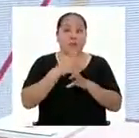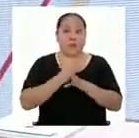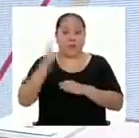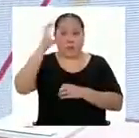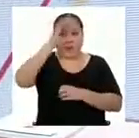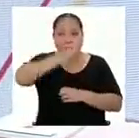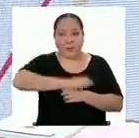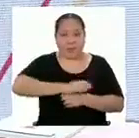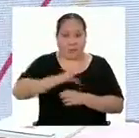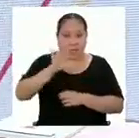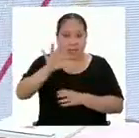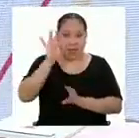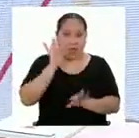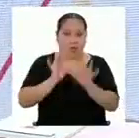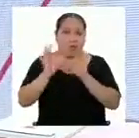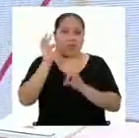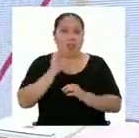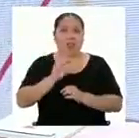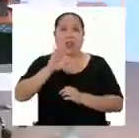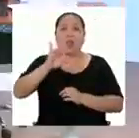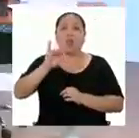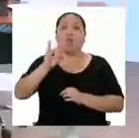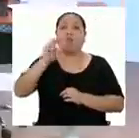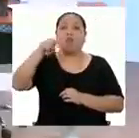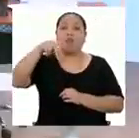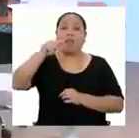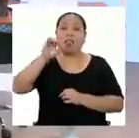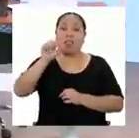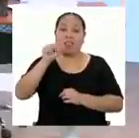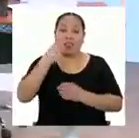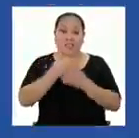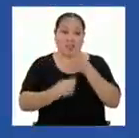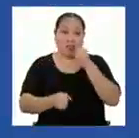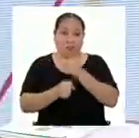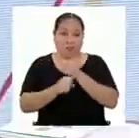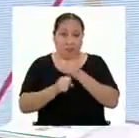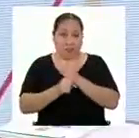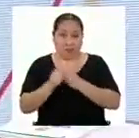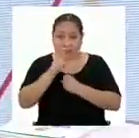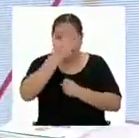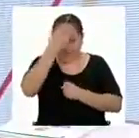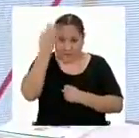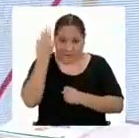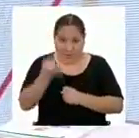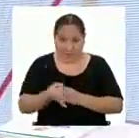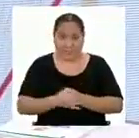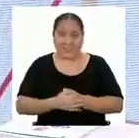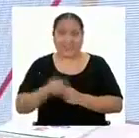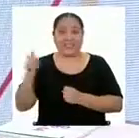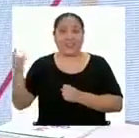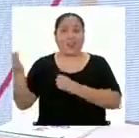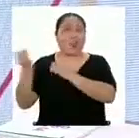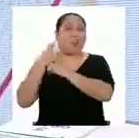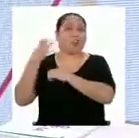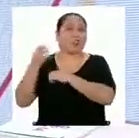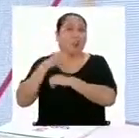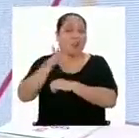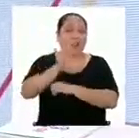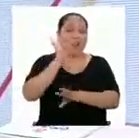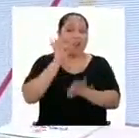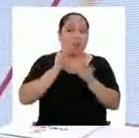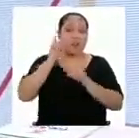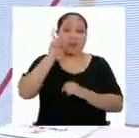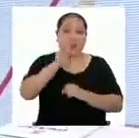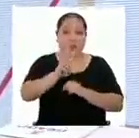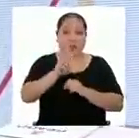para la búsqueda y selección de fuentes confiables. Seguro que no lo han olvidado. Gracias a sus sugerencias, seleccionamos